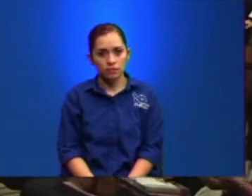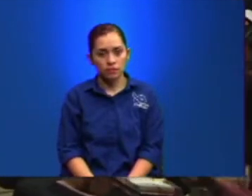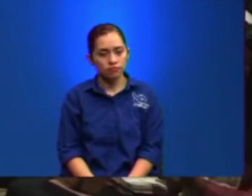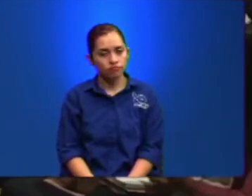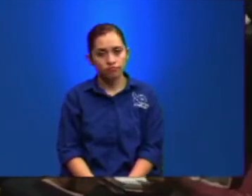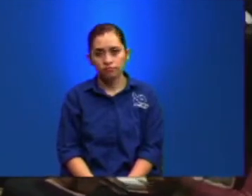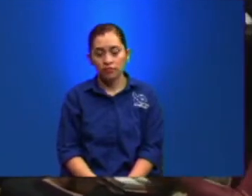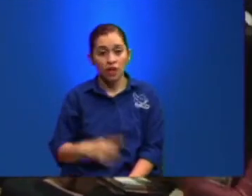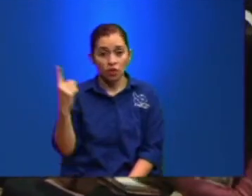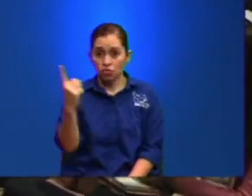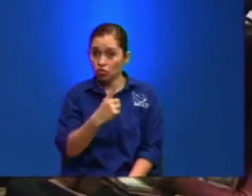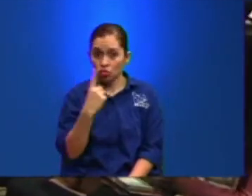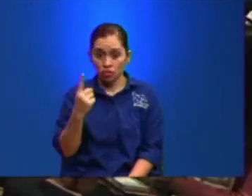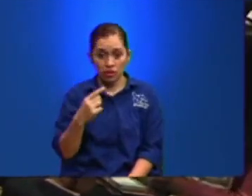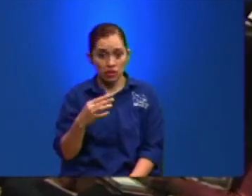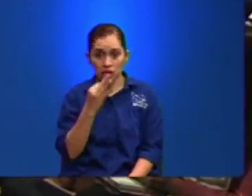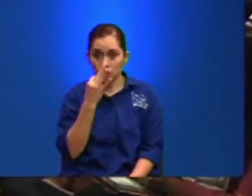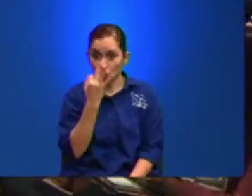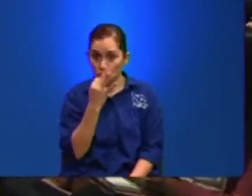carnicería